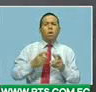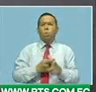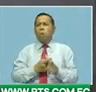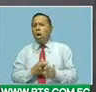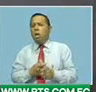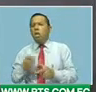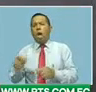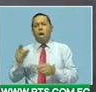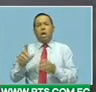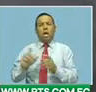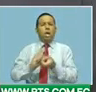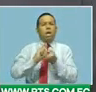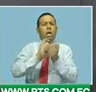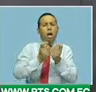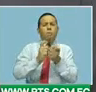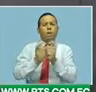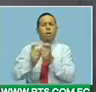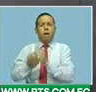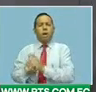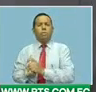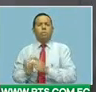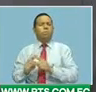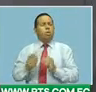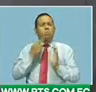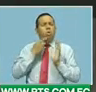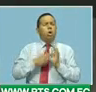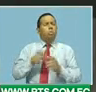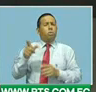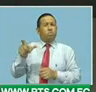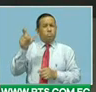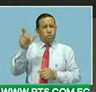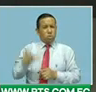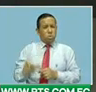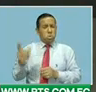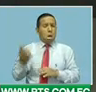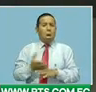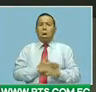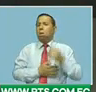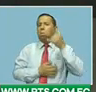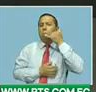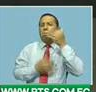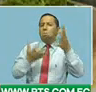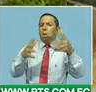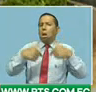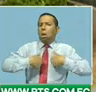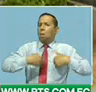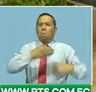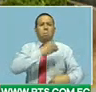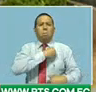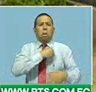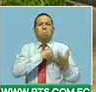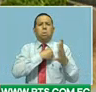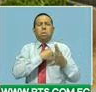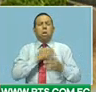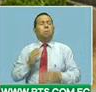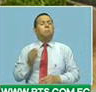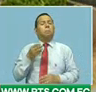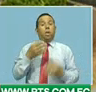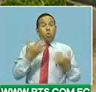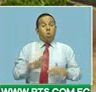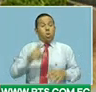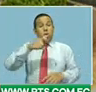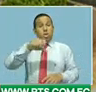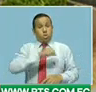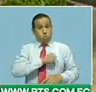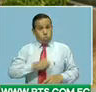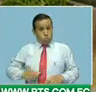Sin embargo, dicha llamada no la recibió este afiliado, quien acudió al hospital el día de su cirugía y recién allí se enteró que esta